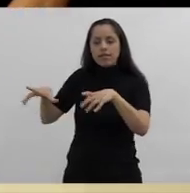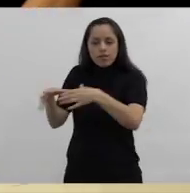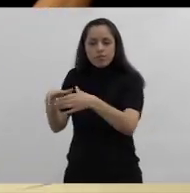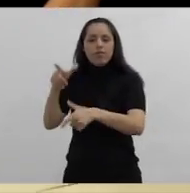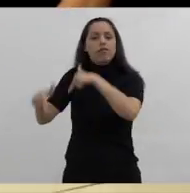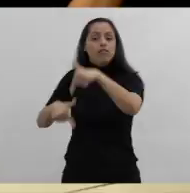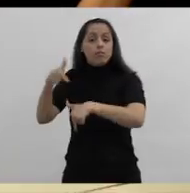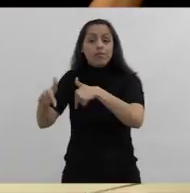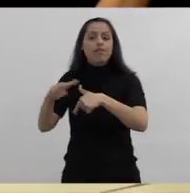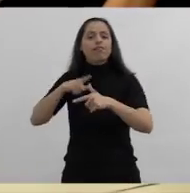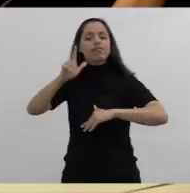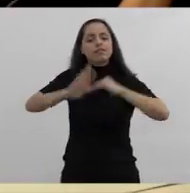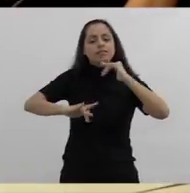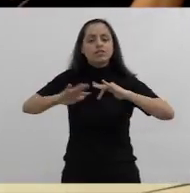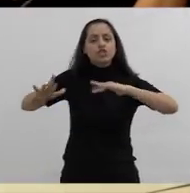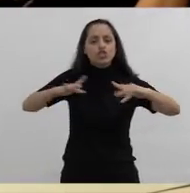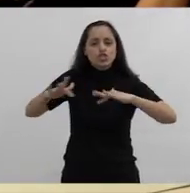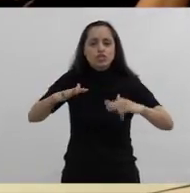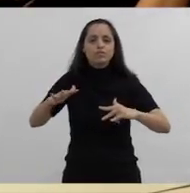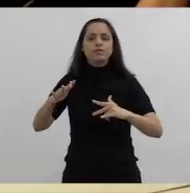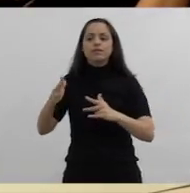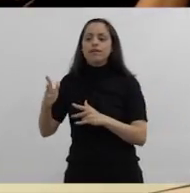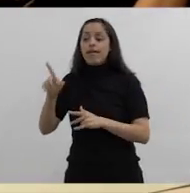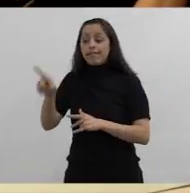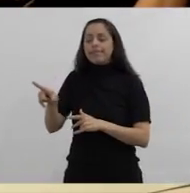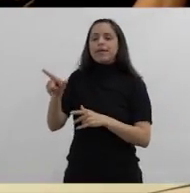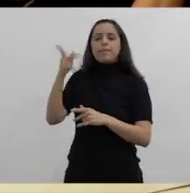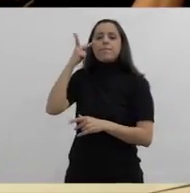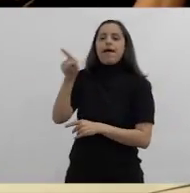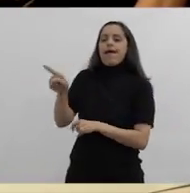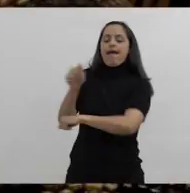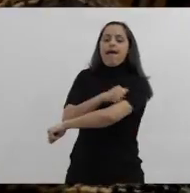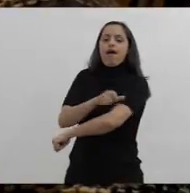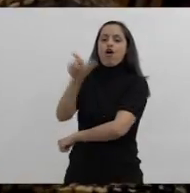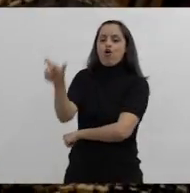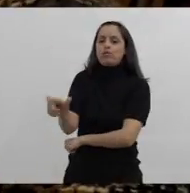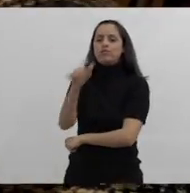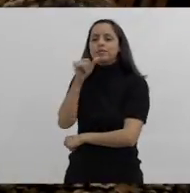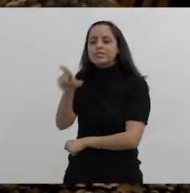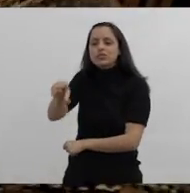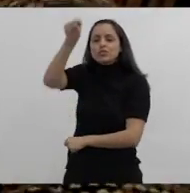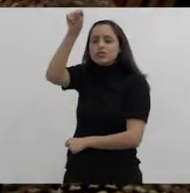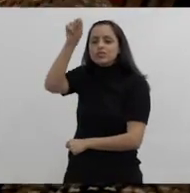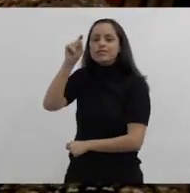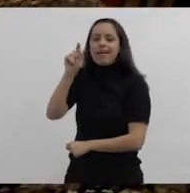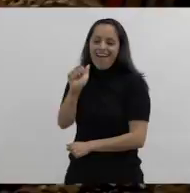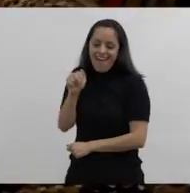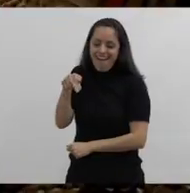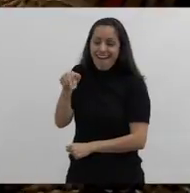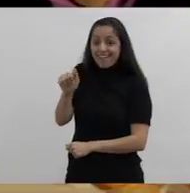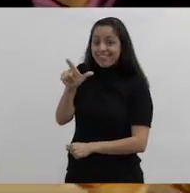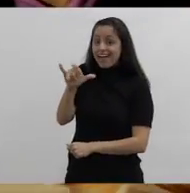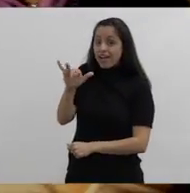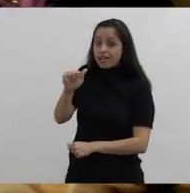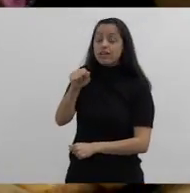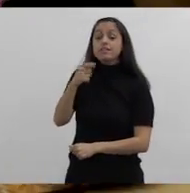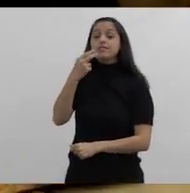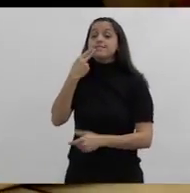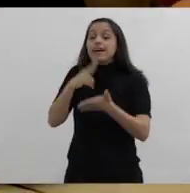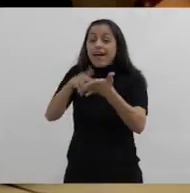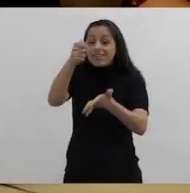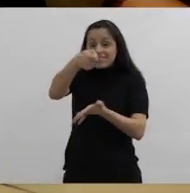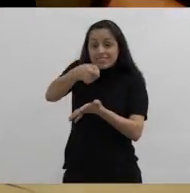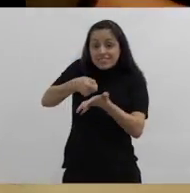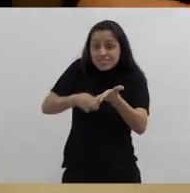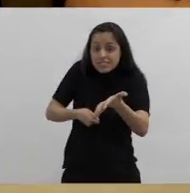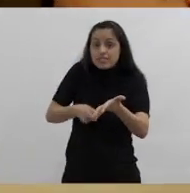Trabajaron con una dinámica de pensar un alumno en particular que habíamos elegido con Analía y escribirle